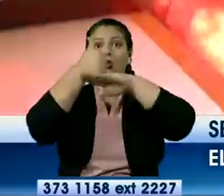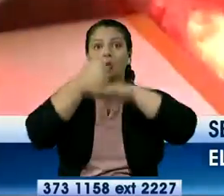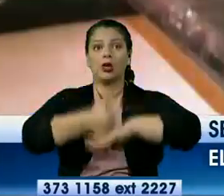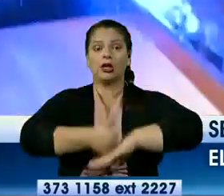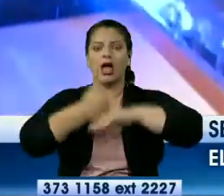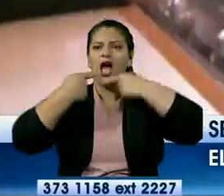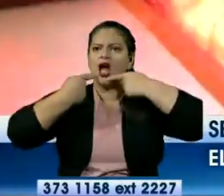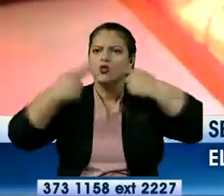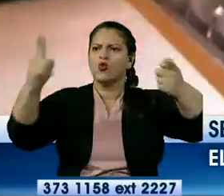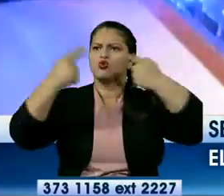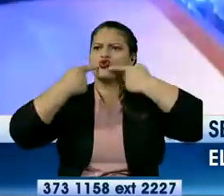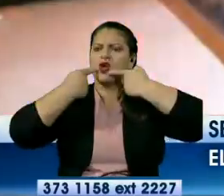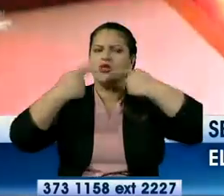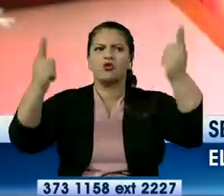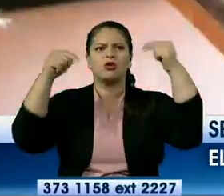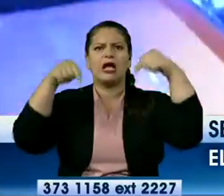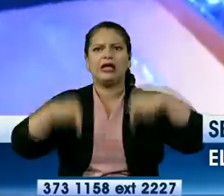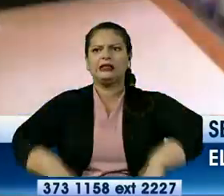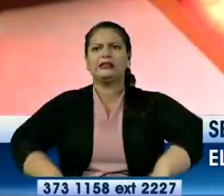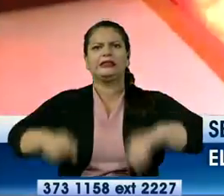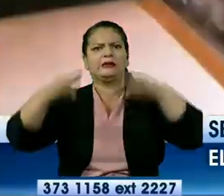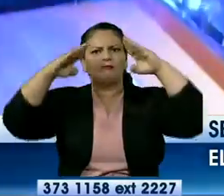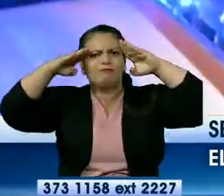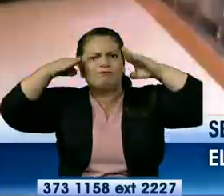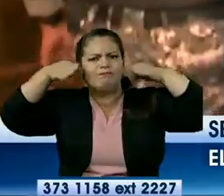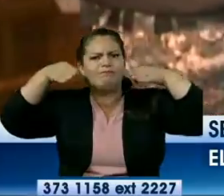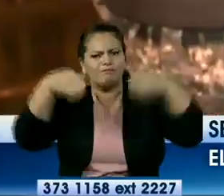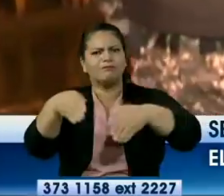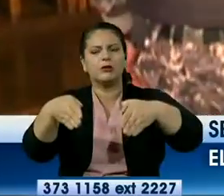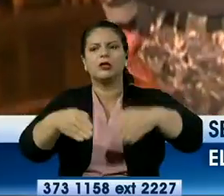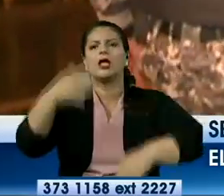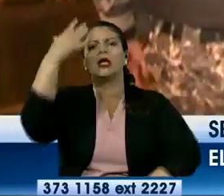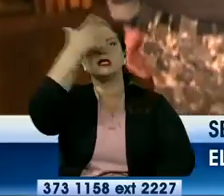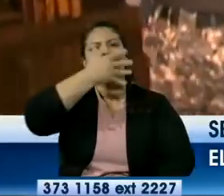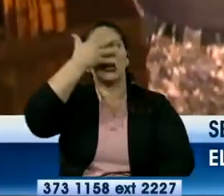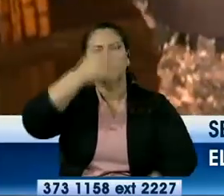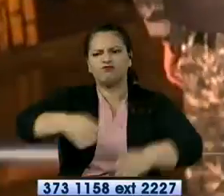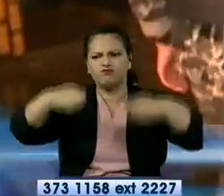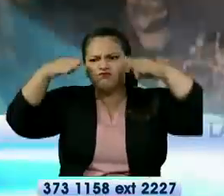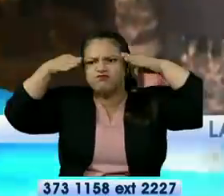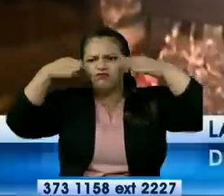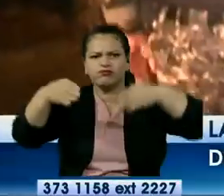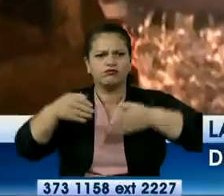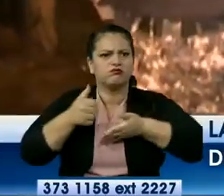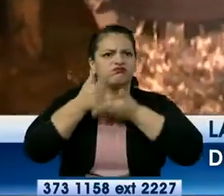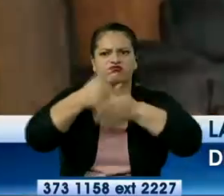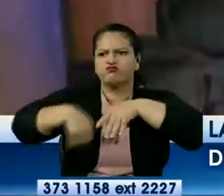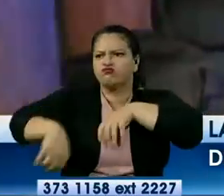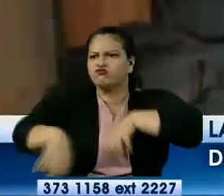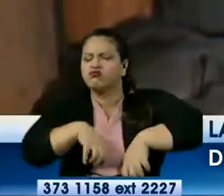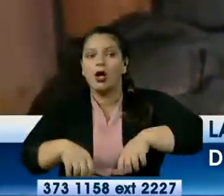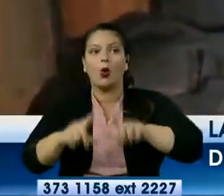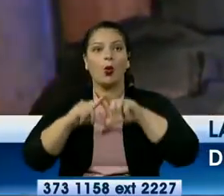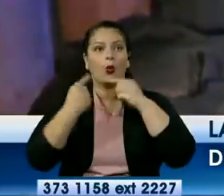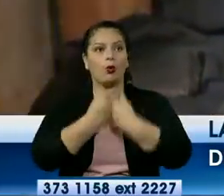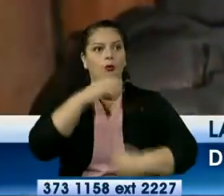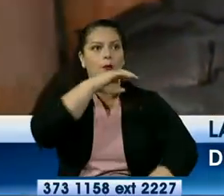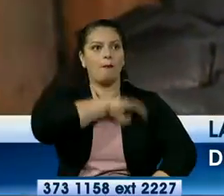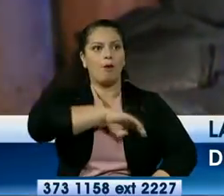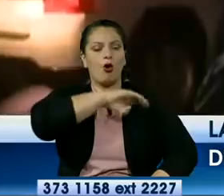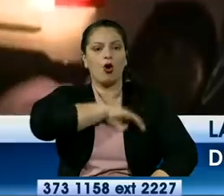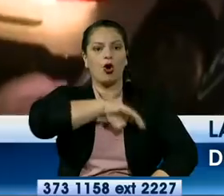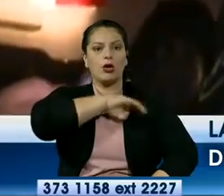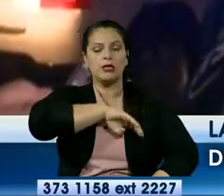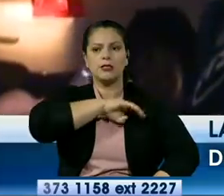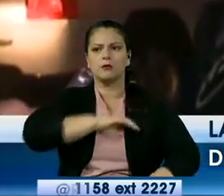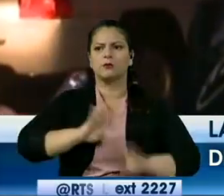Alfaro. Buscan precautelar la seguridad de los habitantes. Grupos tácticos de la policía se encargan de hacer respetar el toque de queda. Porque